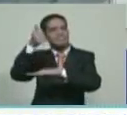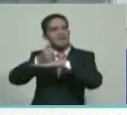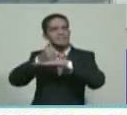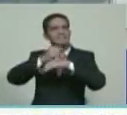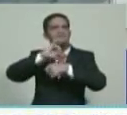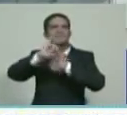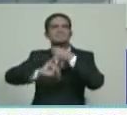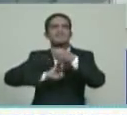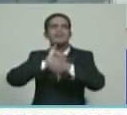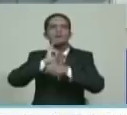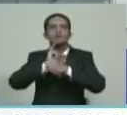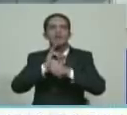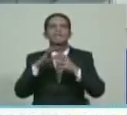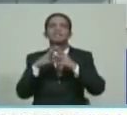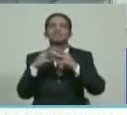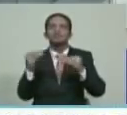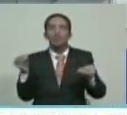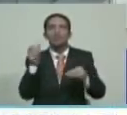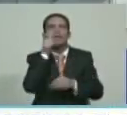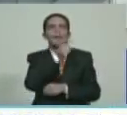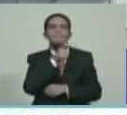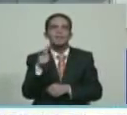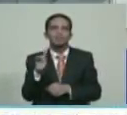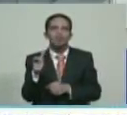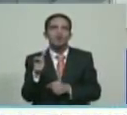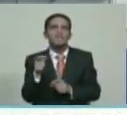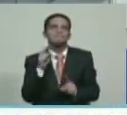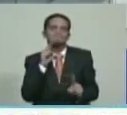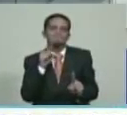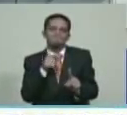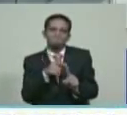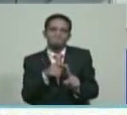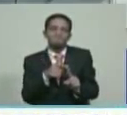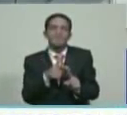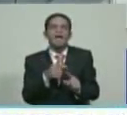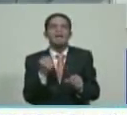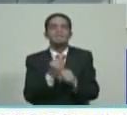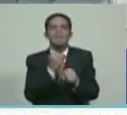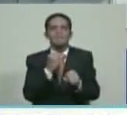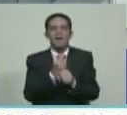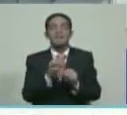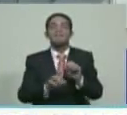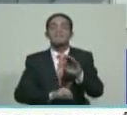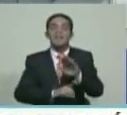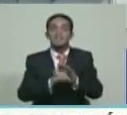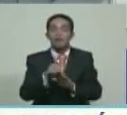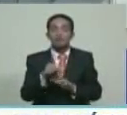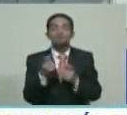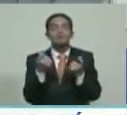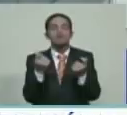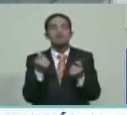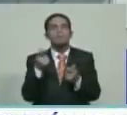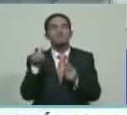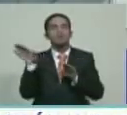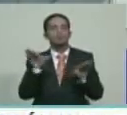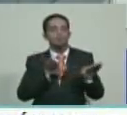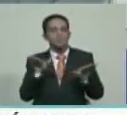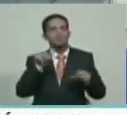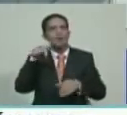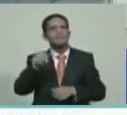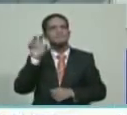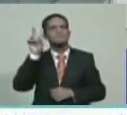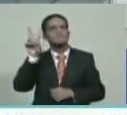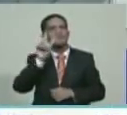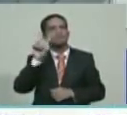y a todos los que han apostado para el desarrollo económico turístico de nuestra patria esta